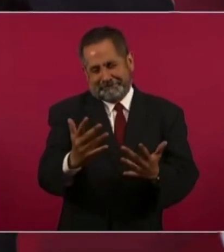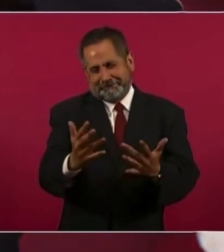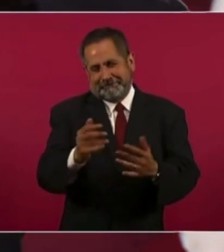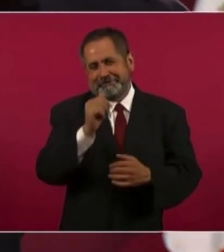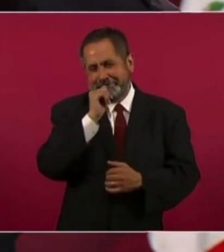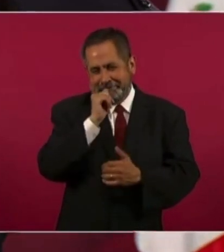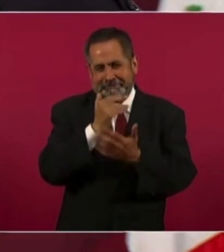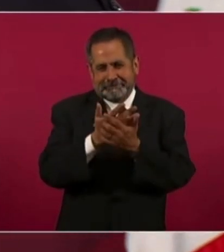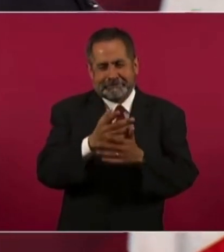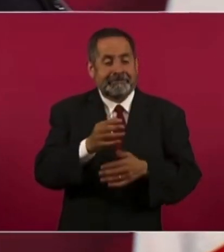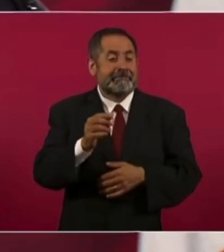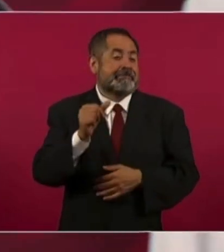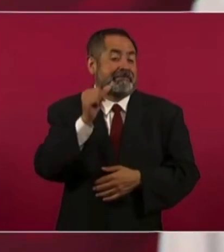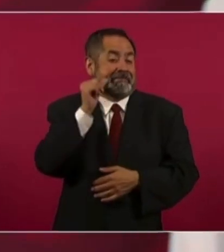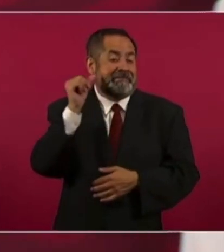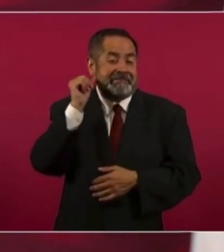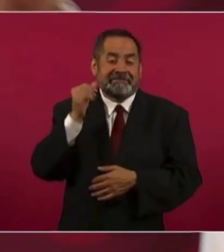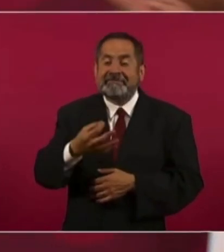Todavía hasta ayer me enteré.